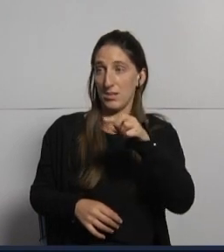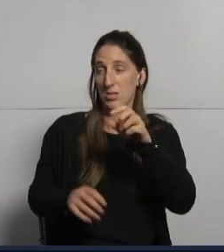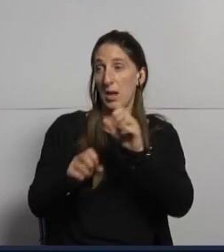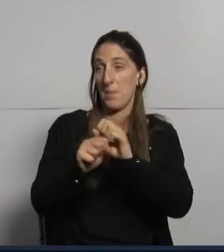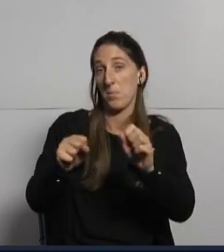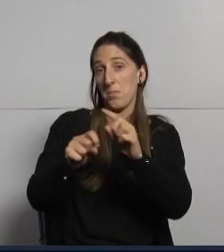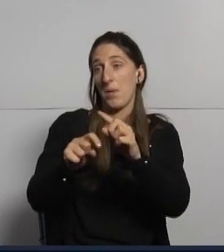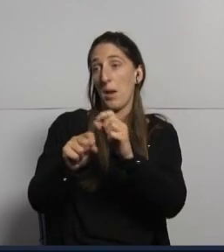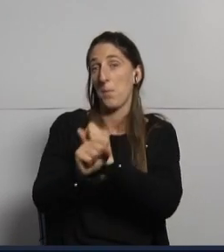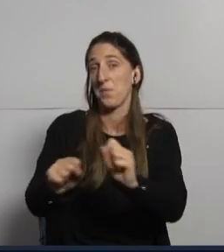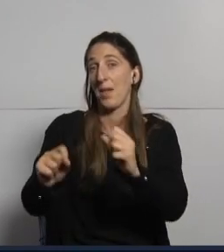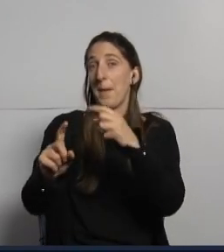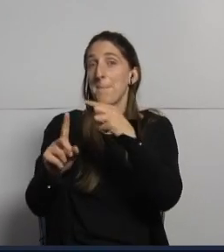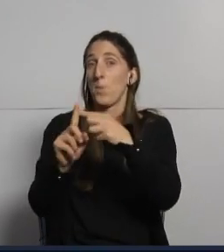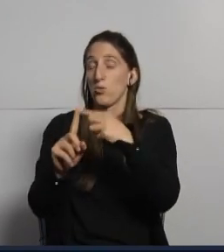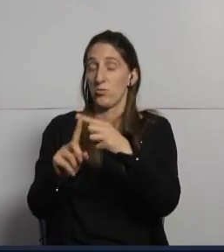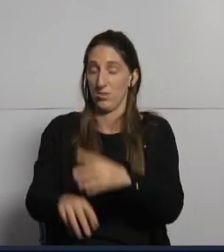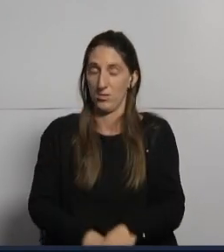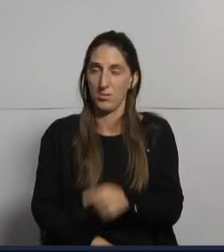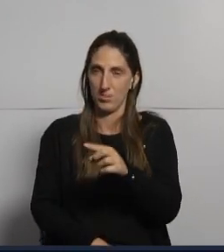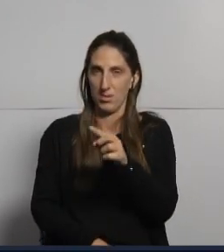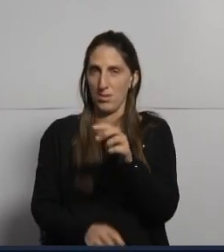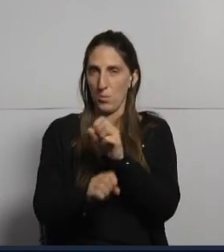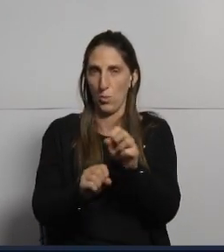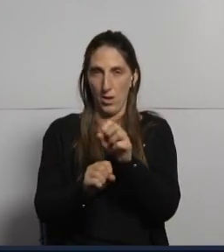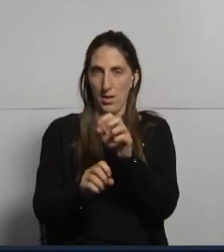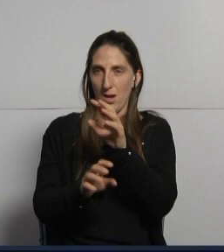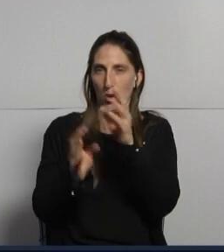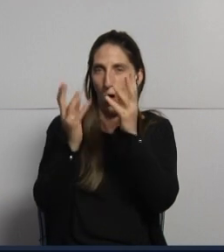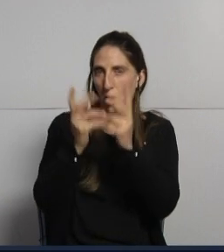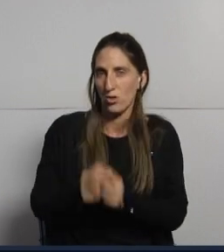dado positivo. Obviamente este gráfico se puede reorganizar, ¿sí?,